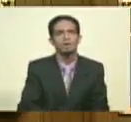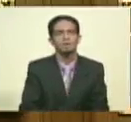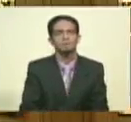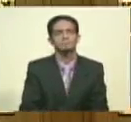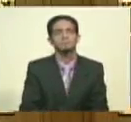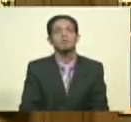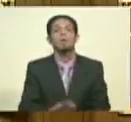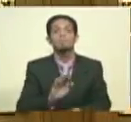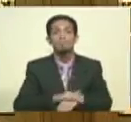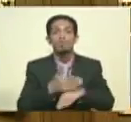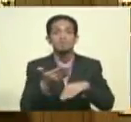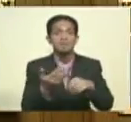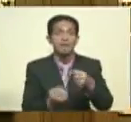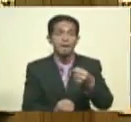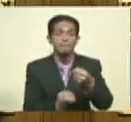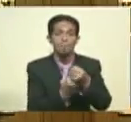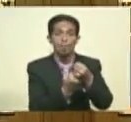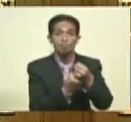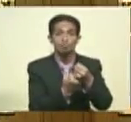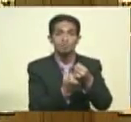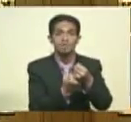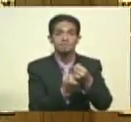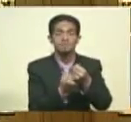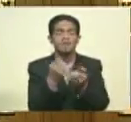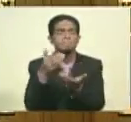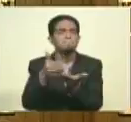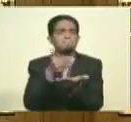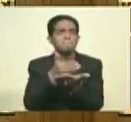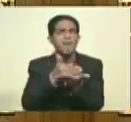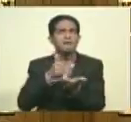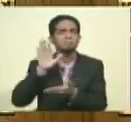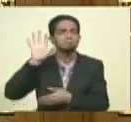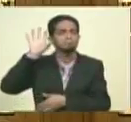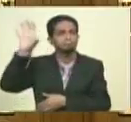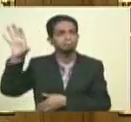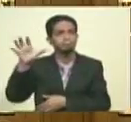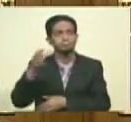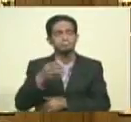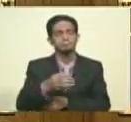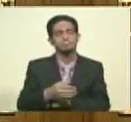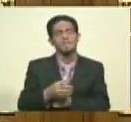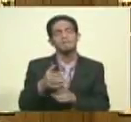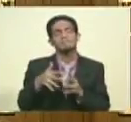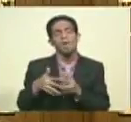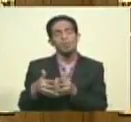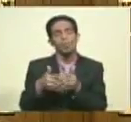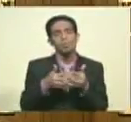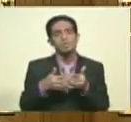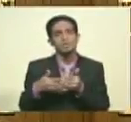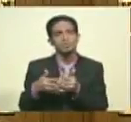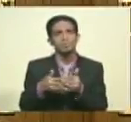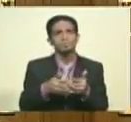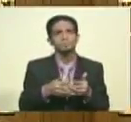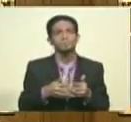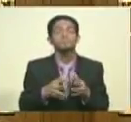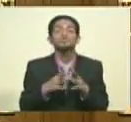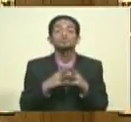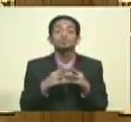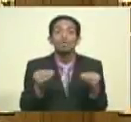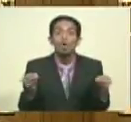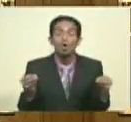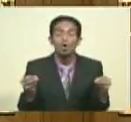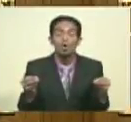porque apoyan el plan imperial. Eso es lo que tenemos aquí. Y todos entonces